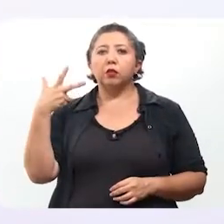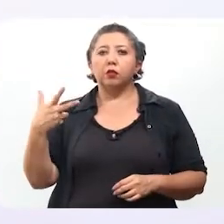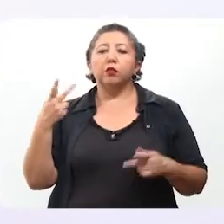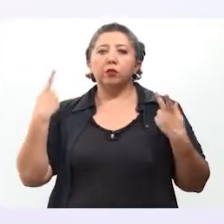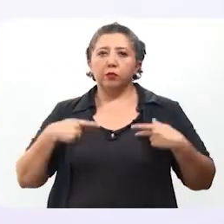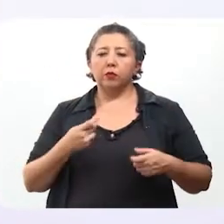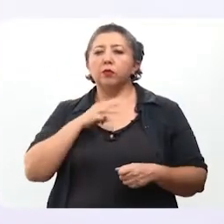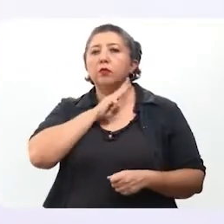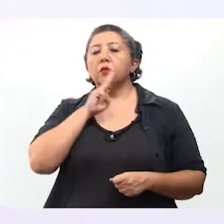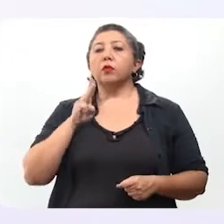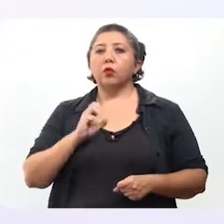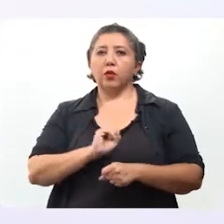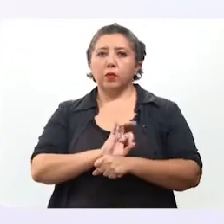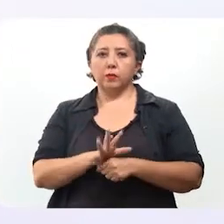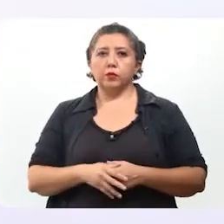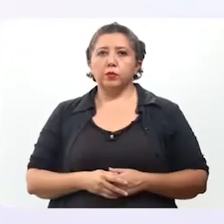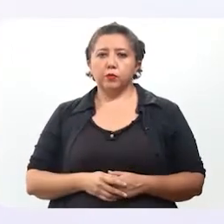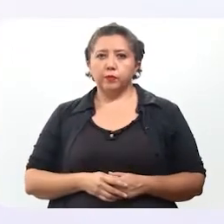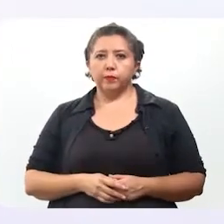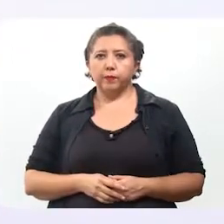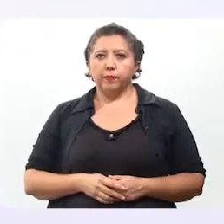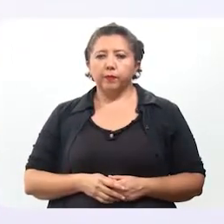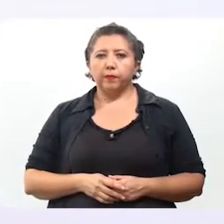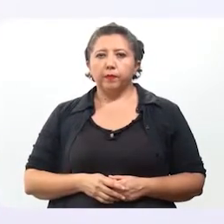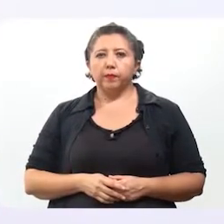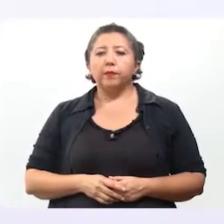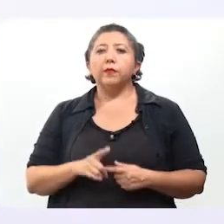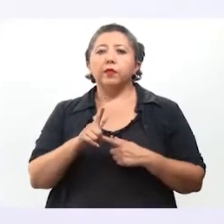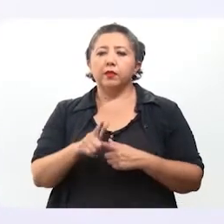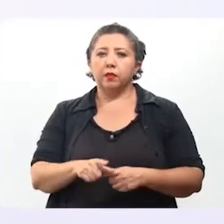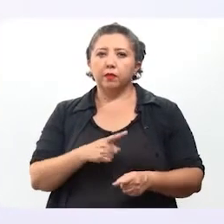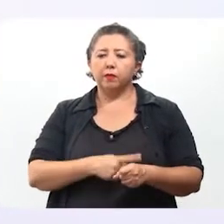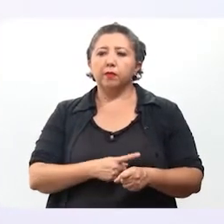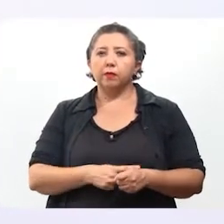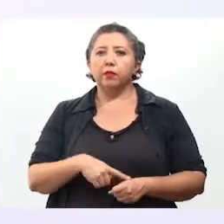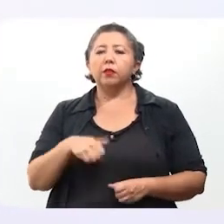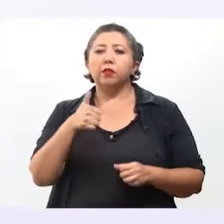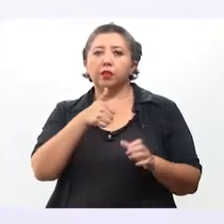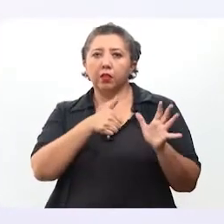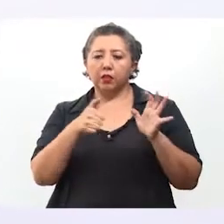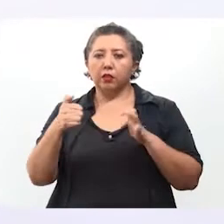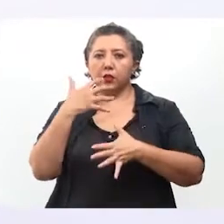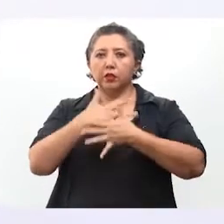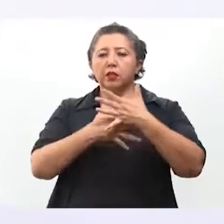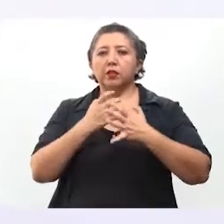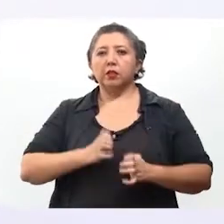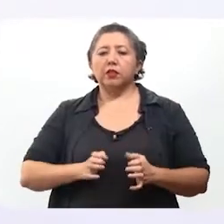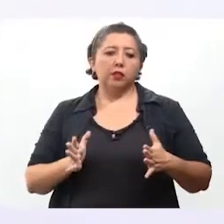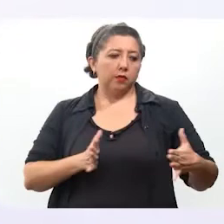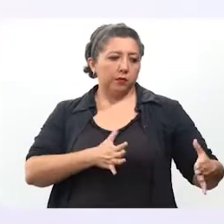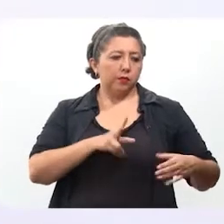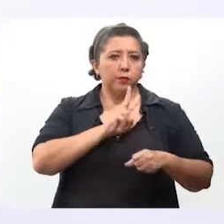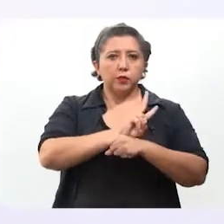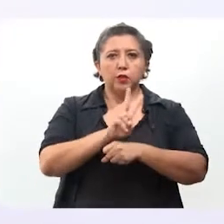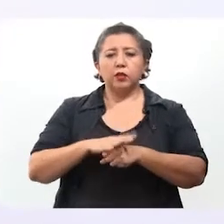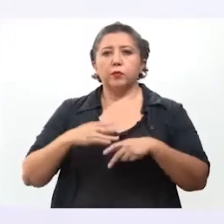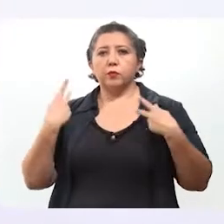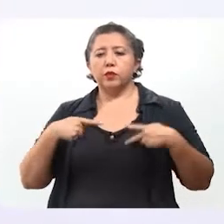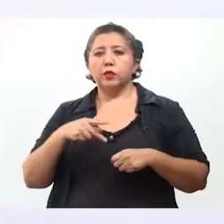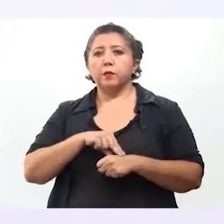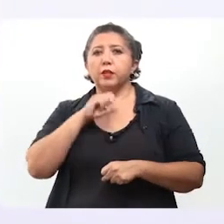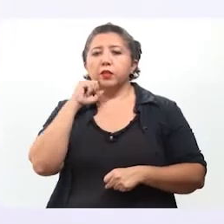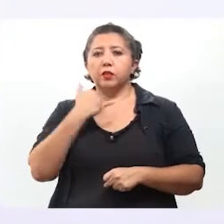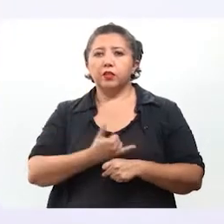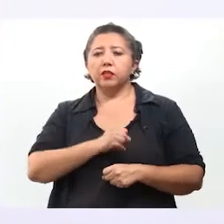las personas fallecidas a causa del coronavirus. De los casos activos, 615 están estables, aislados y monitoreados